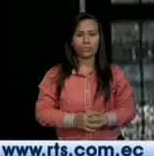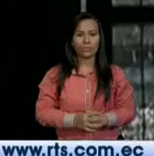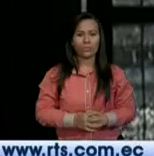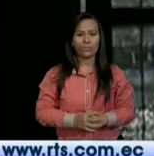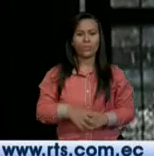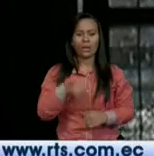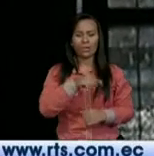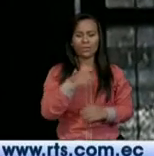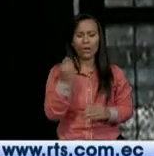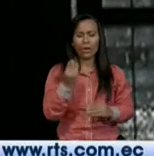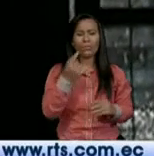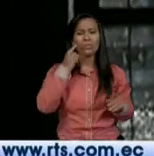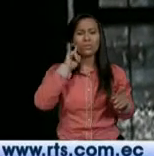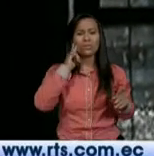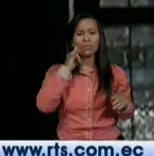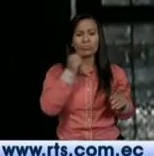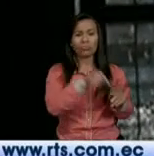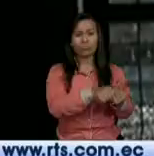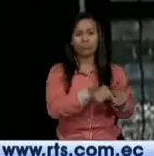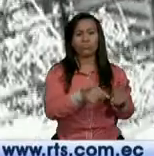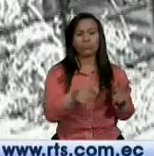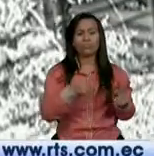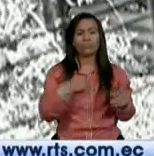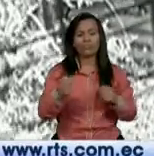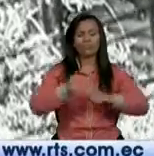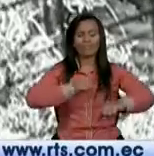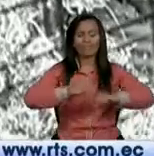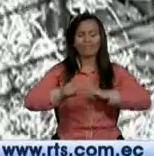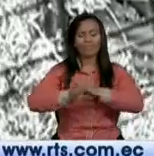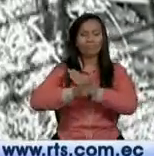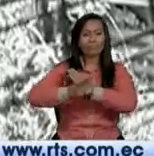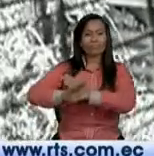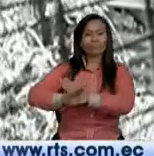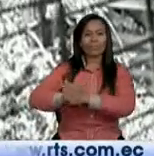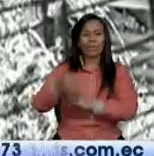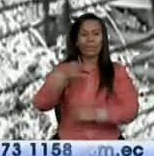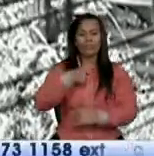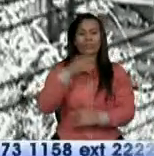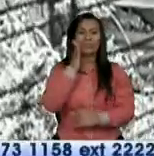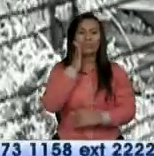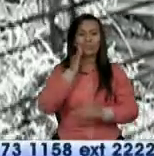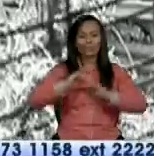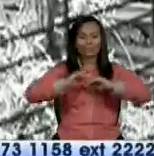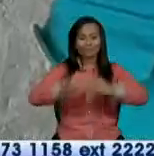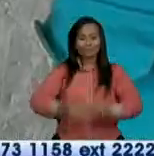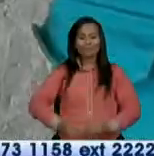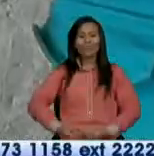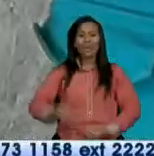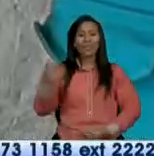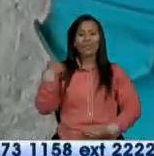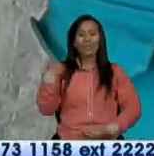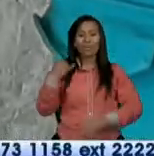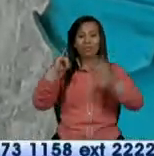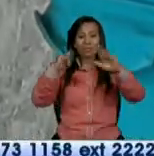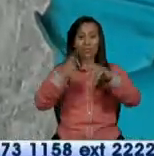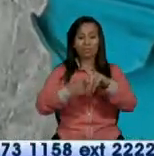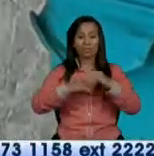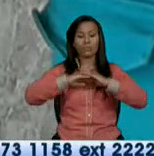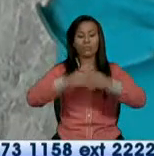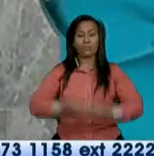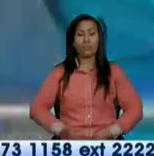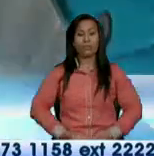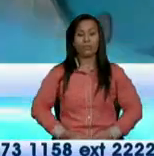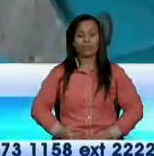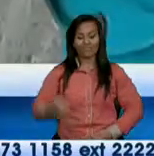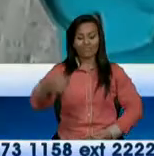A su corta edad, esta niña se enfrenta al reto de convertirse en madre. Tiene 6 meses de embarazo